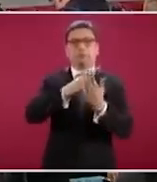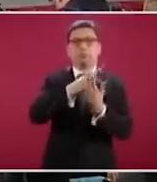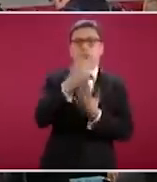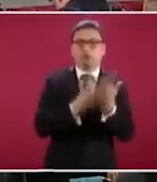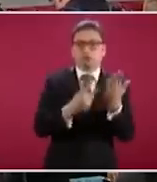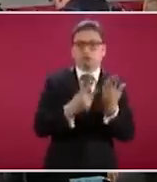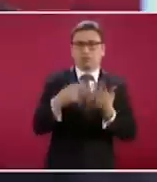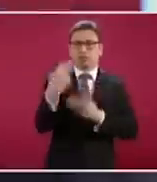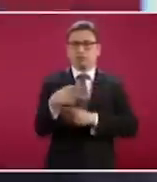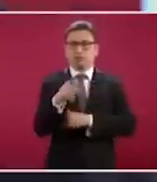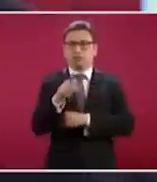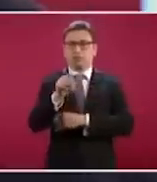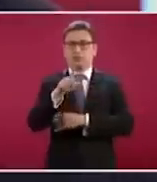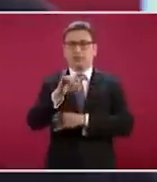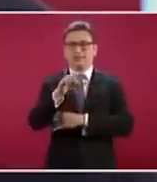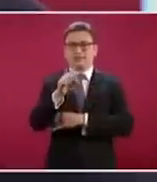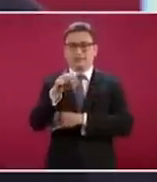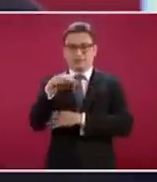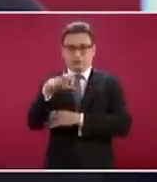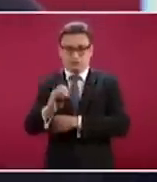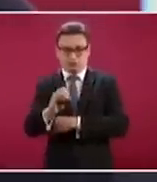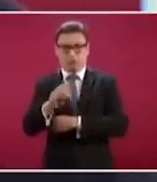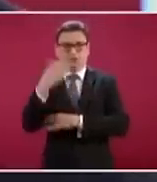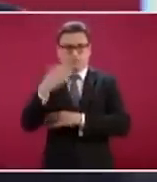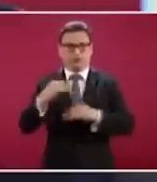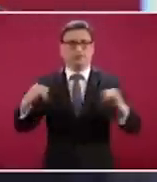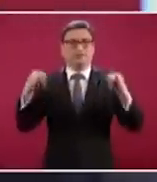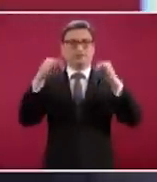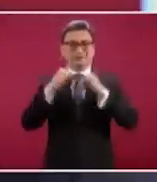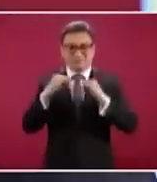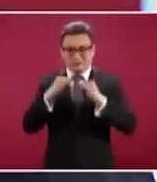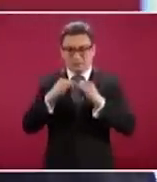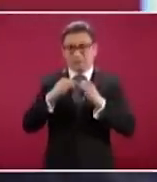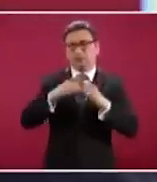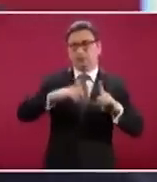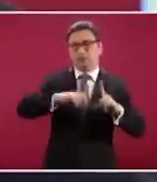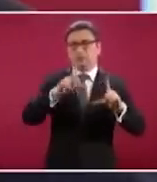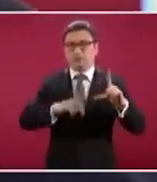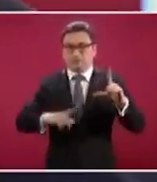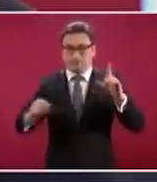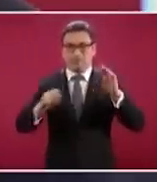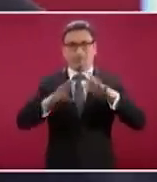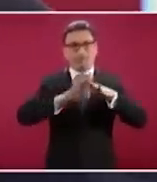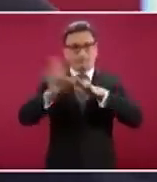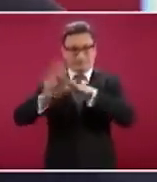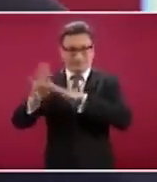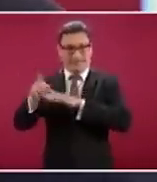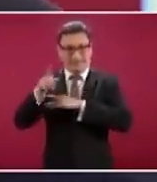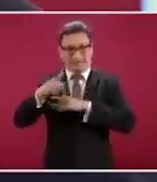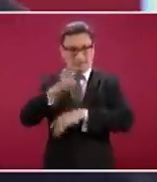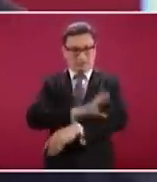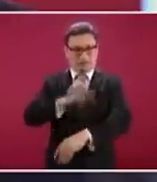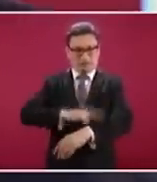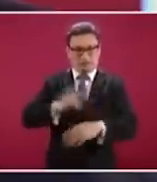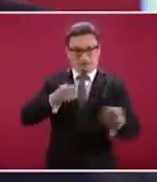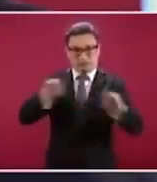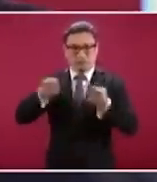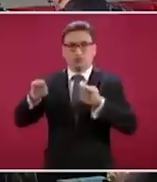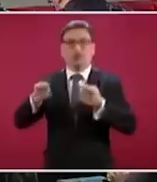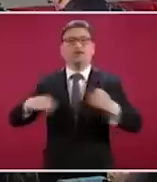paisano coordinado por el Instituto Nacional de Migración y en el cual colaboran